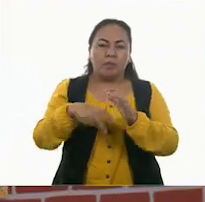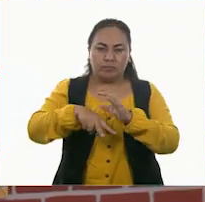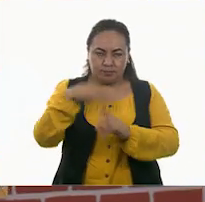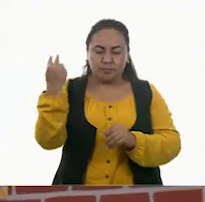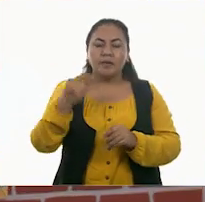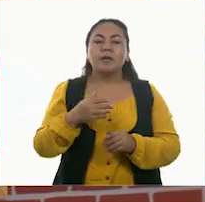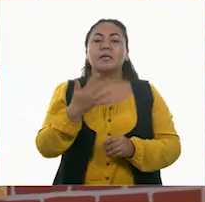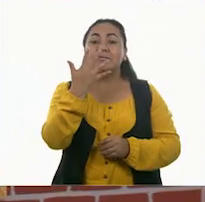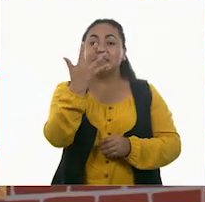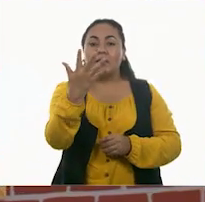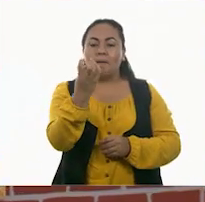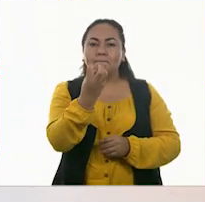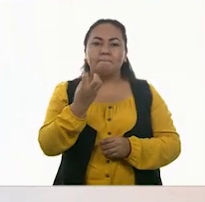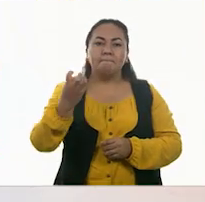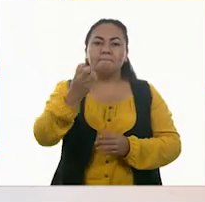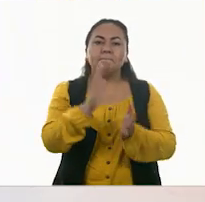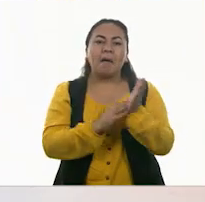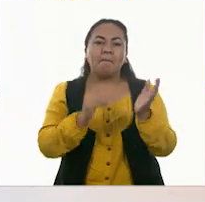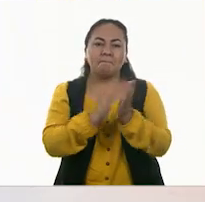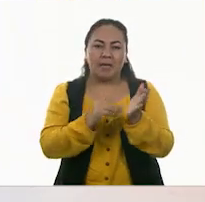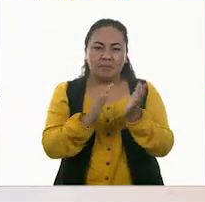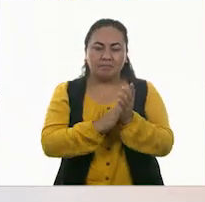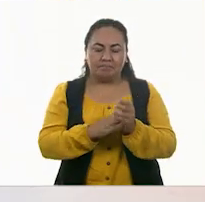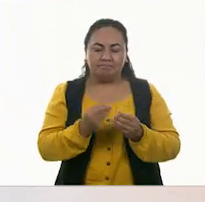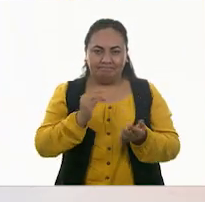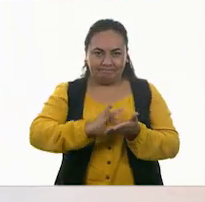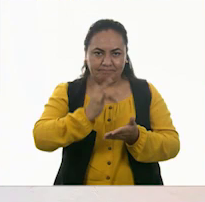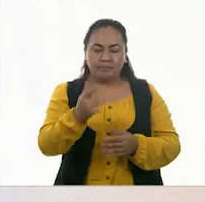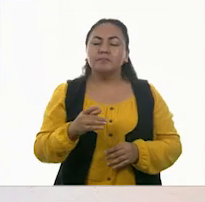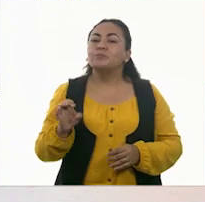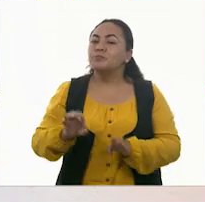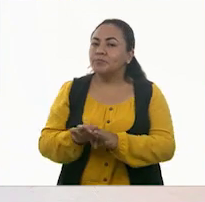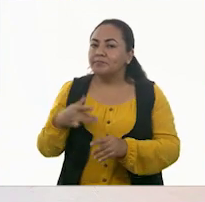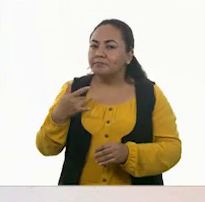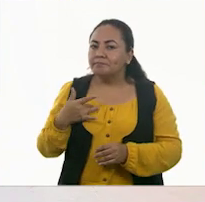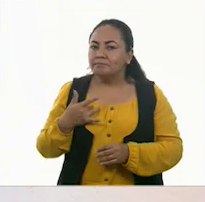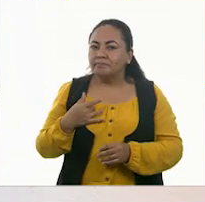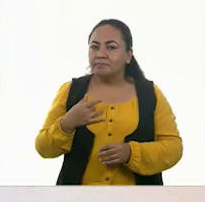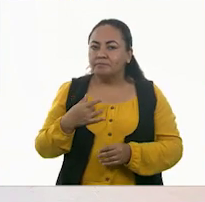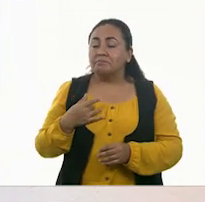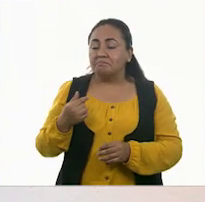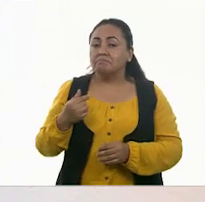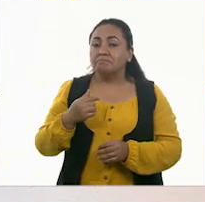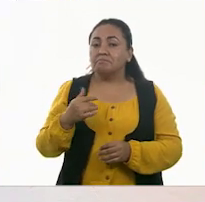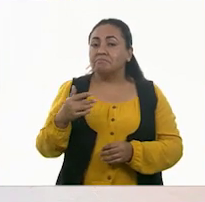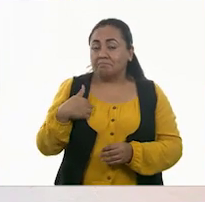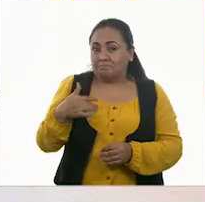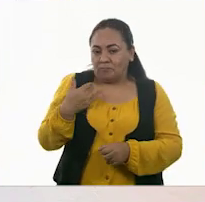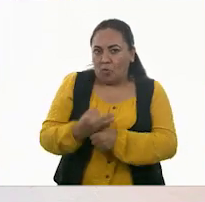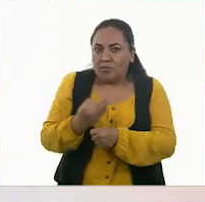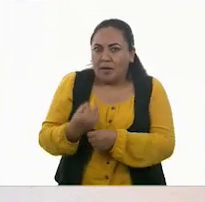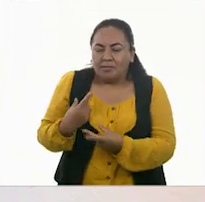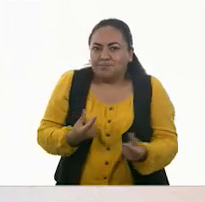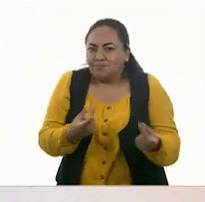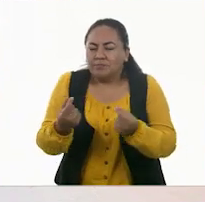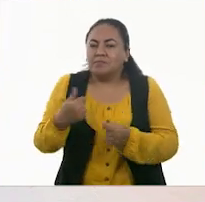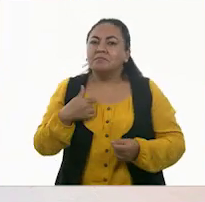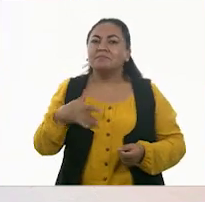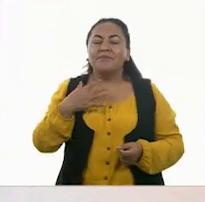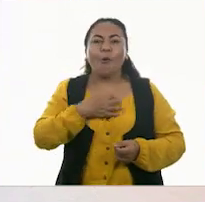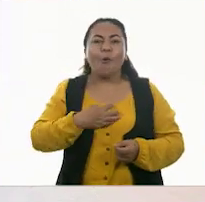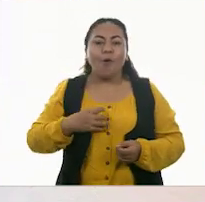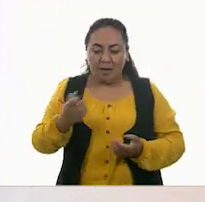papel. Muchas gracias. ¿Cómo te sientes? Maestro, muy activo. Hoy me siento. ¿Sabe qué me gusta hacer ejercicio? Siempre quedo